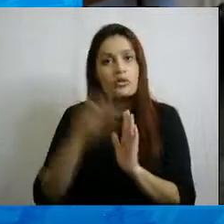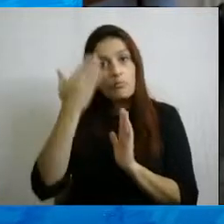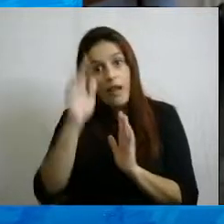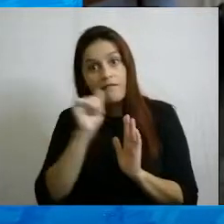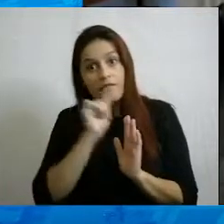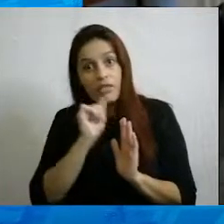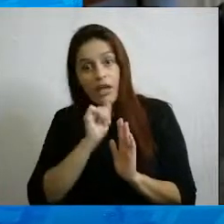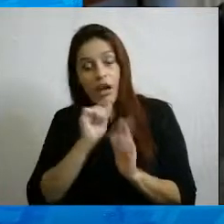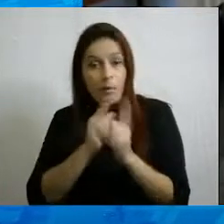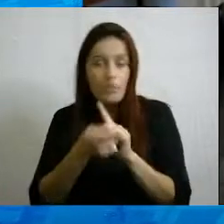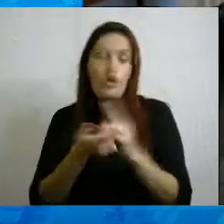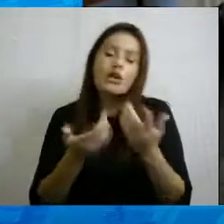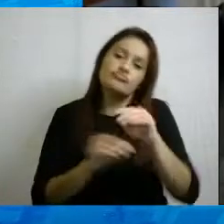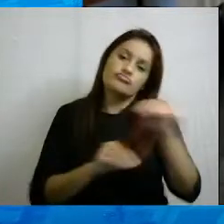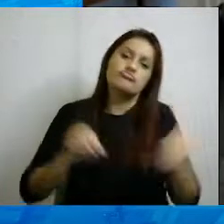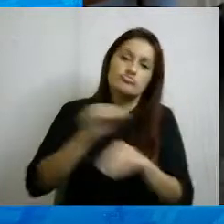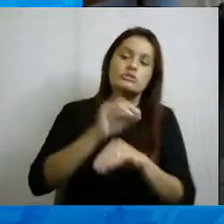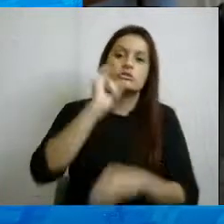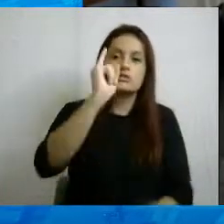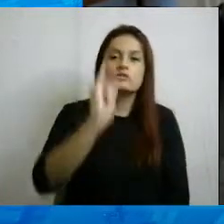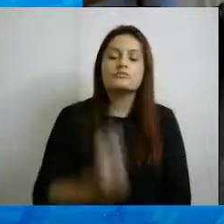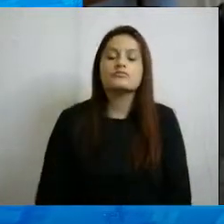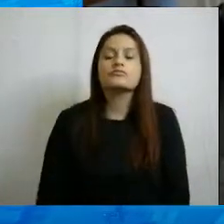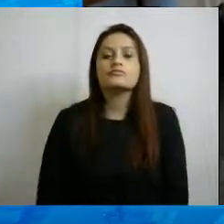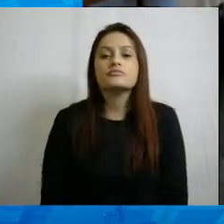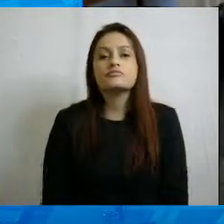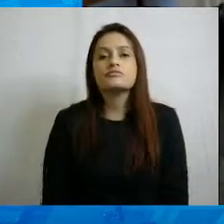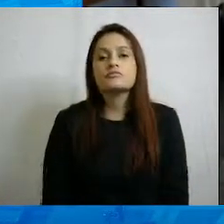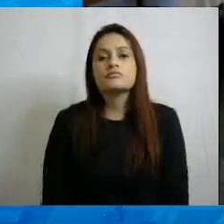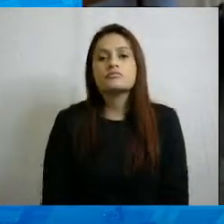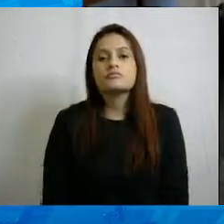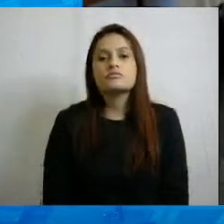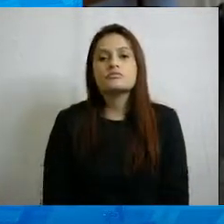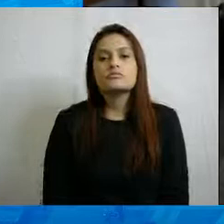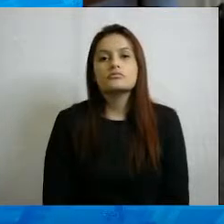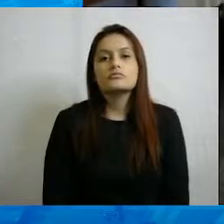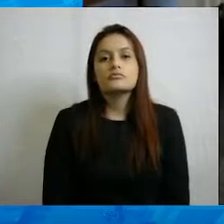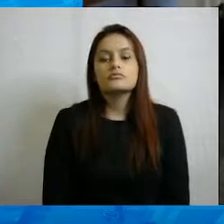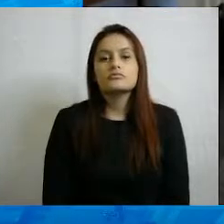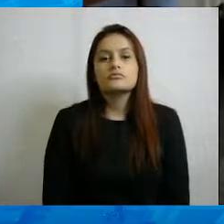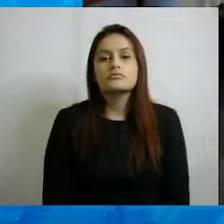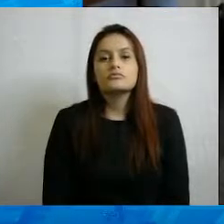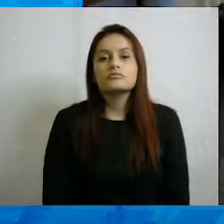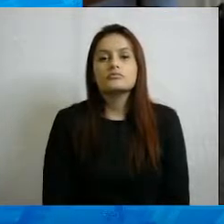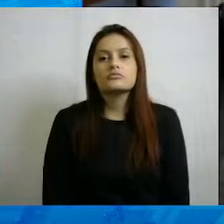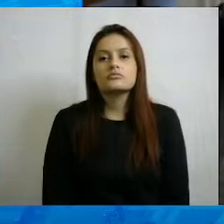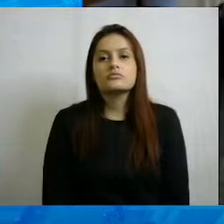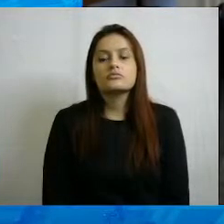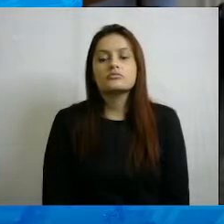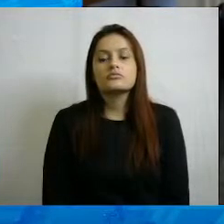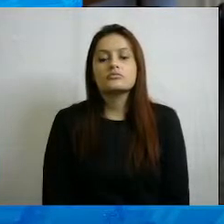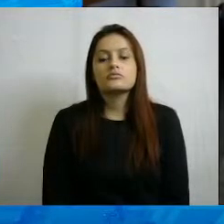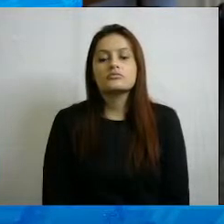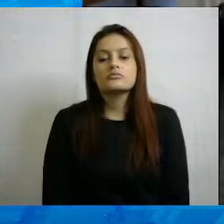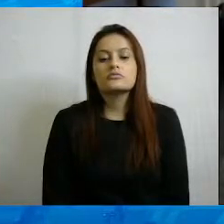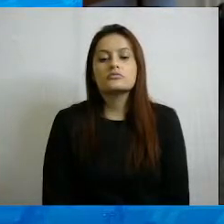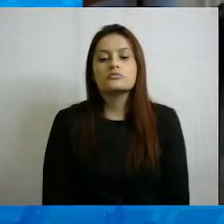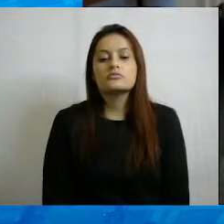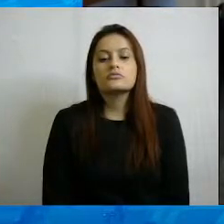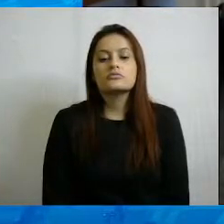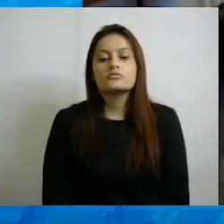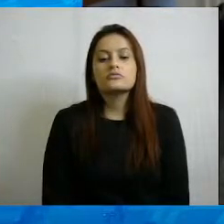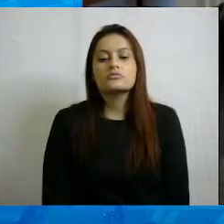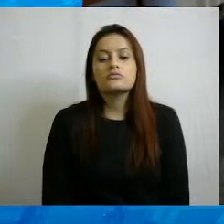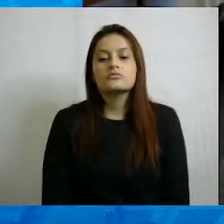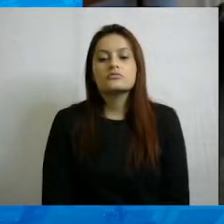mal hechas. Ahí, en esa segunda fase, opera una comisión jurídica que modifica las normas que no se cumplen. Pero